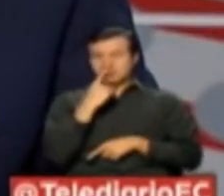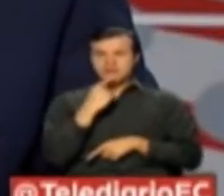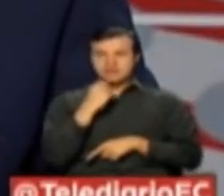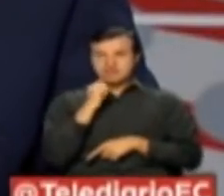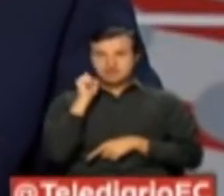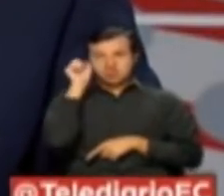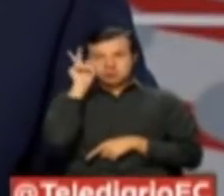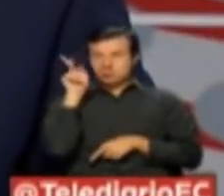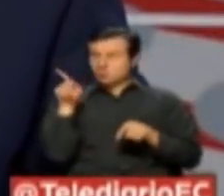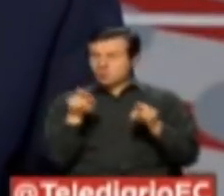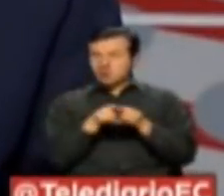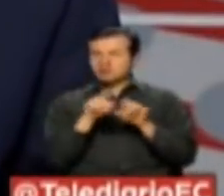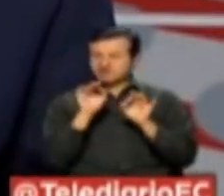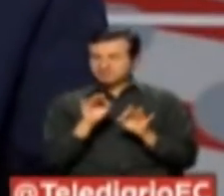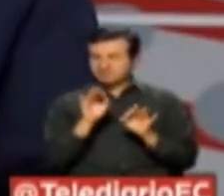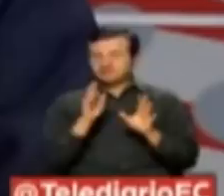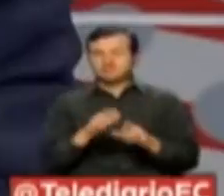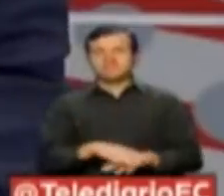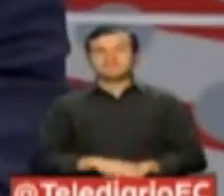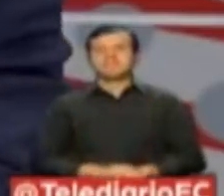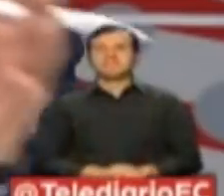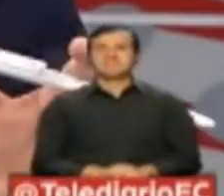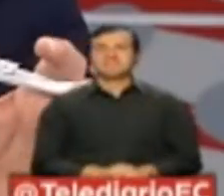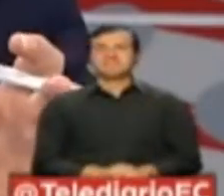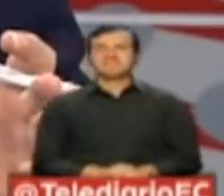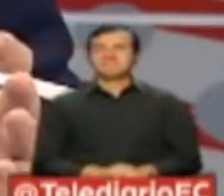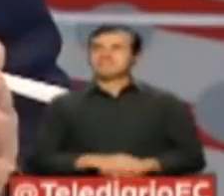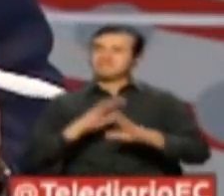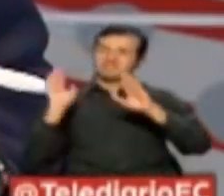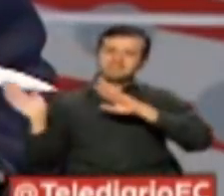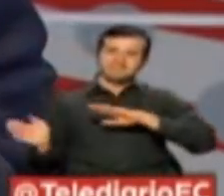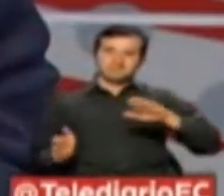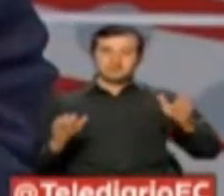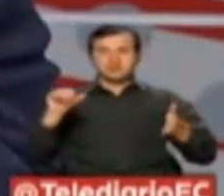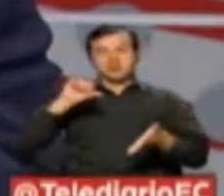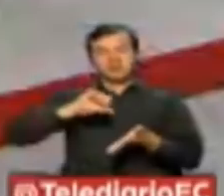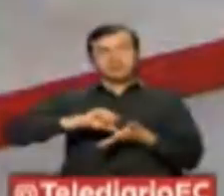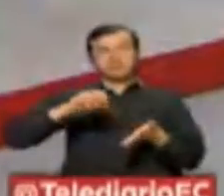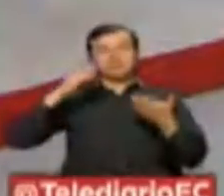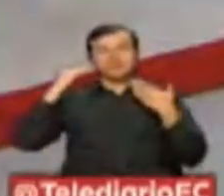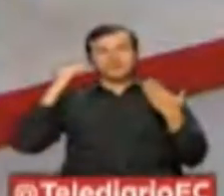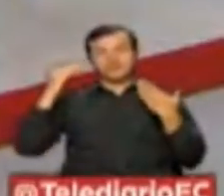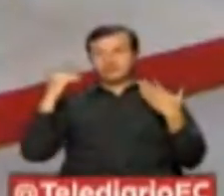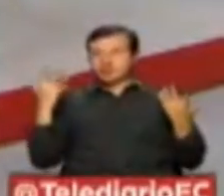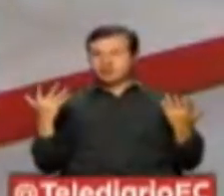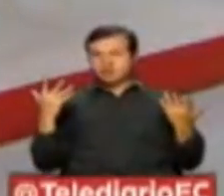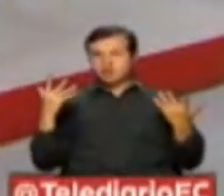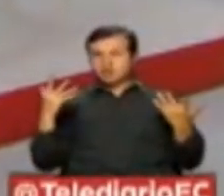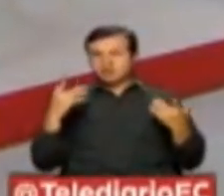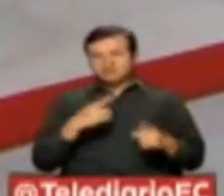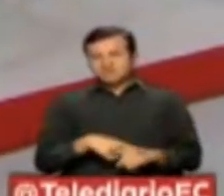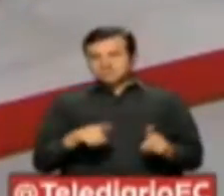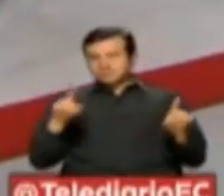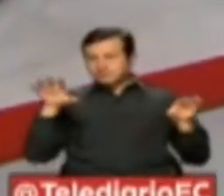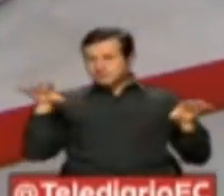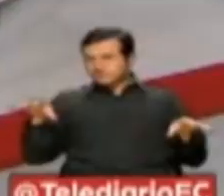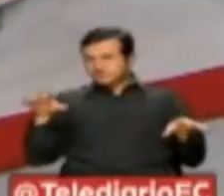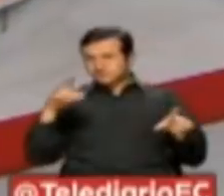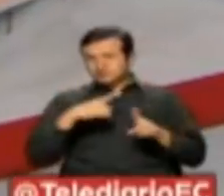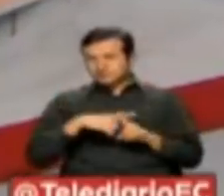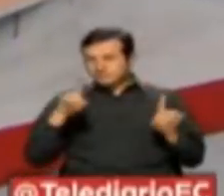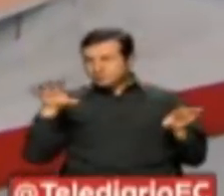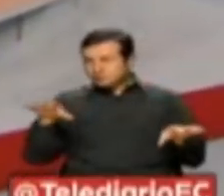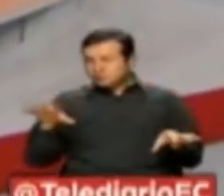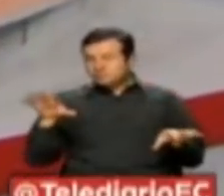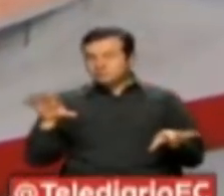paulina recalde ahora parece ser en la ciudad de guayaquil una dinámica diferente es el se ha